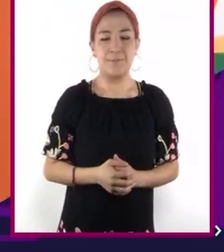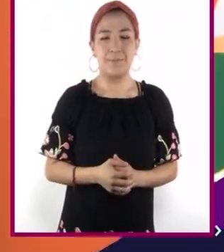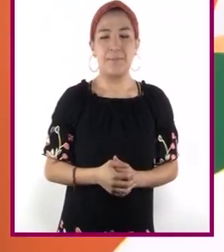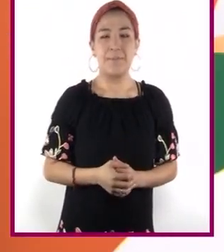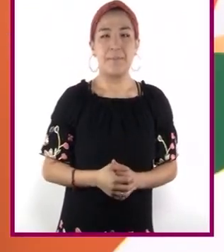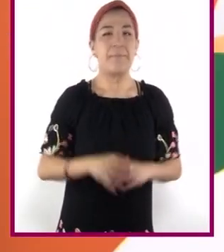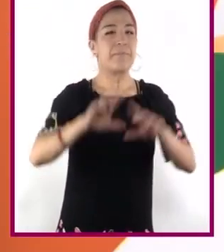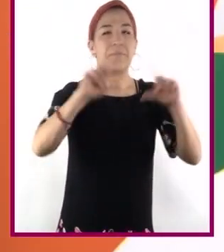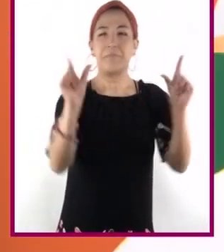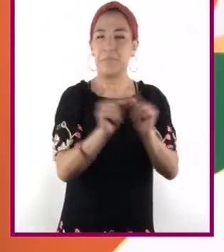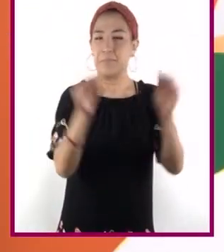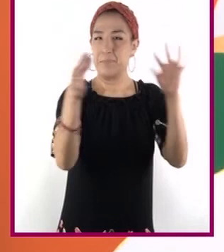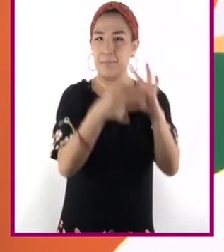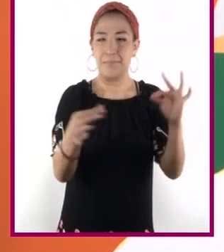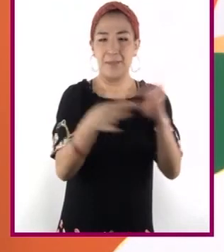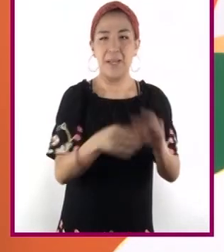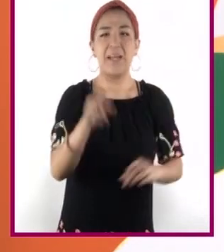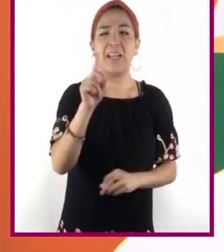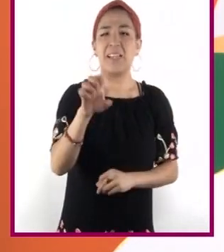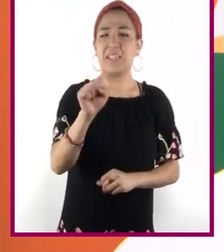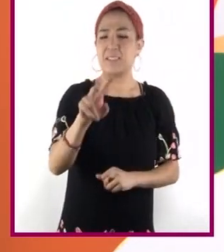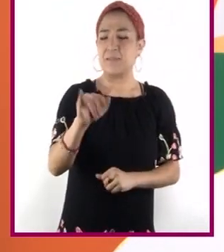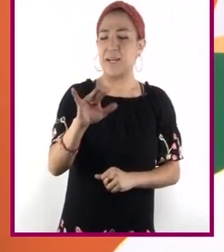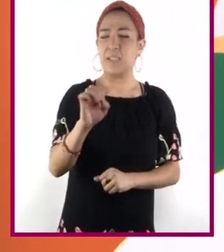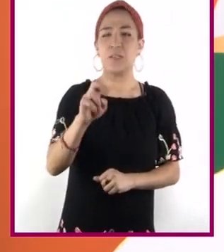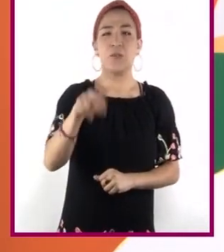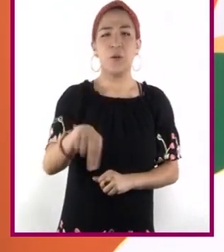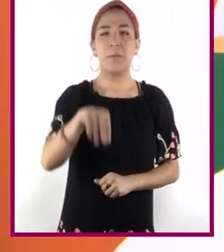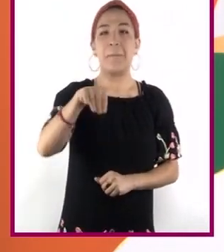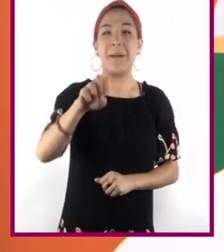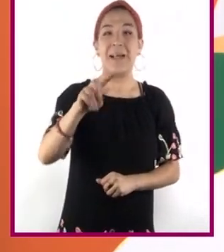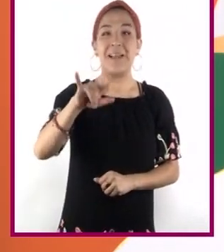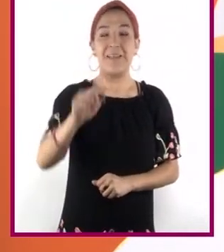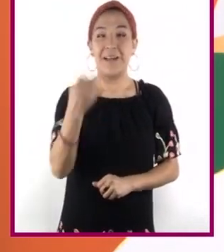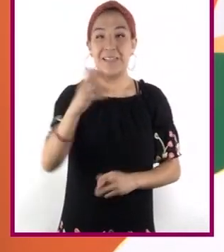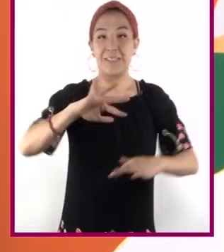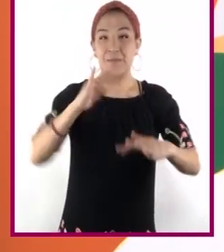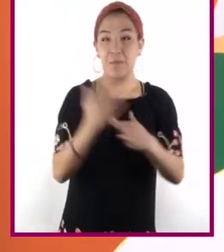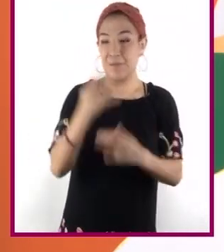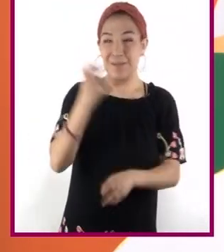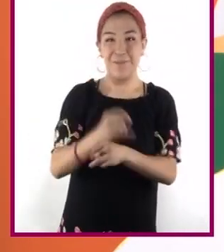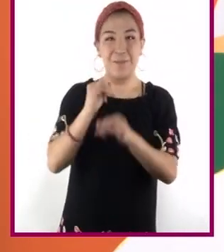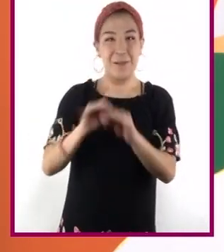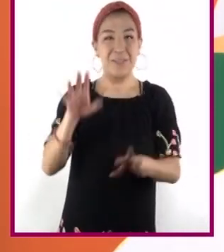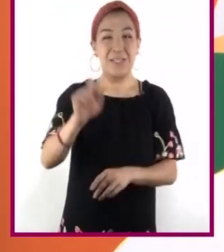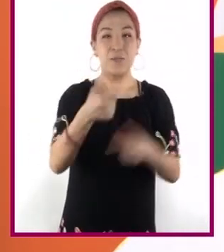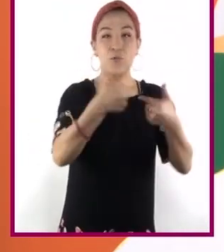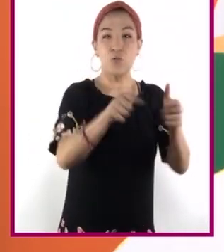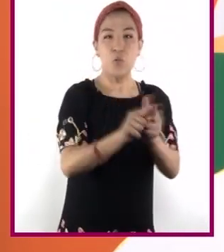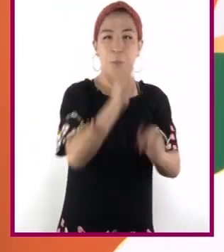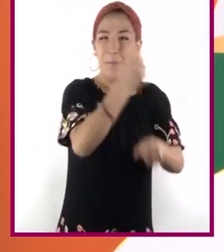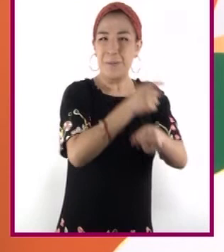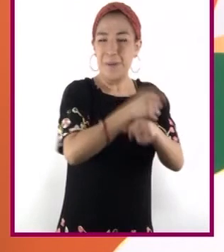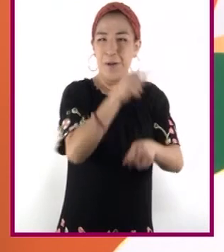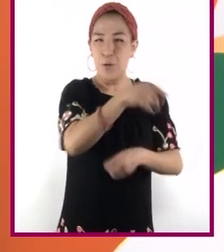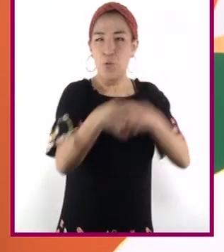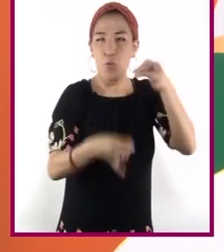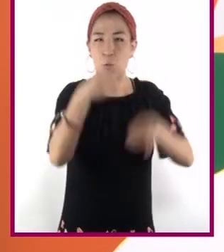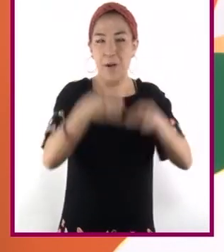En resumen, la desviación media de los tiempos registrados por el grupo 1 de jueces es